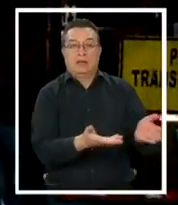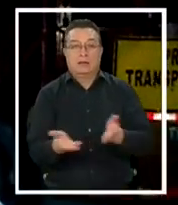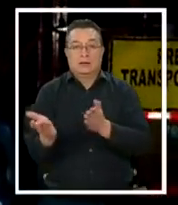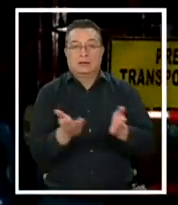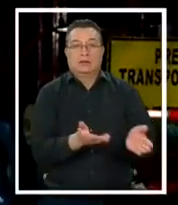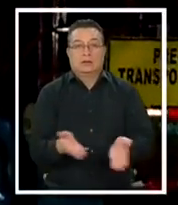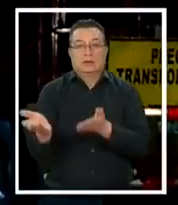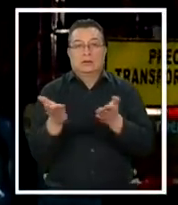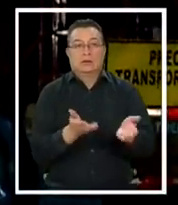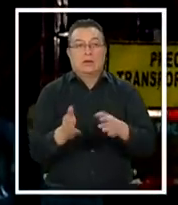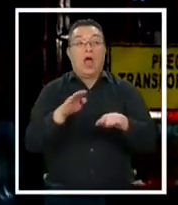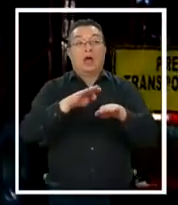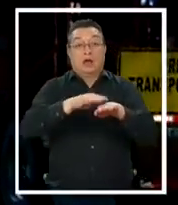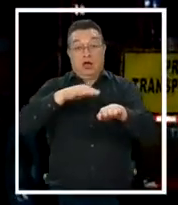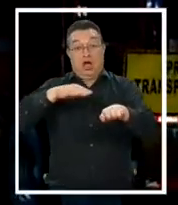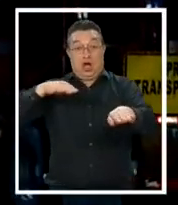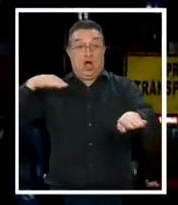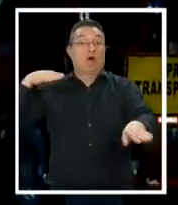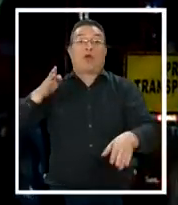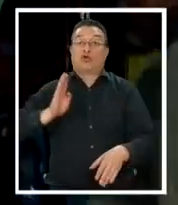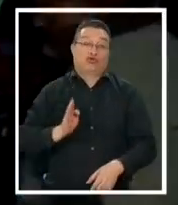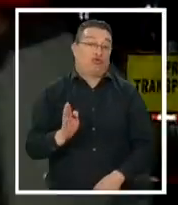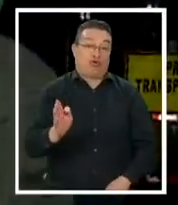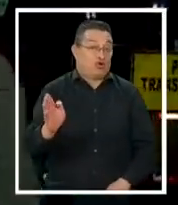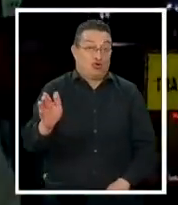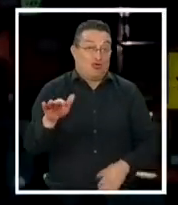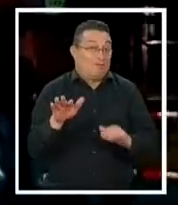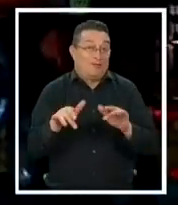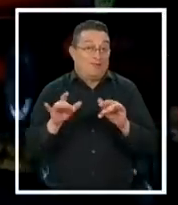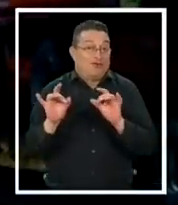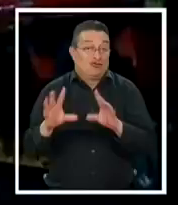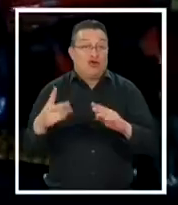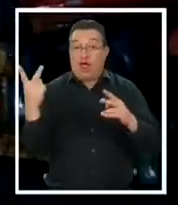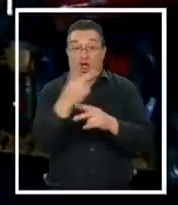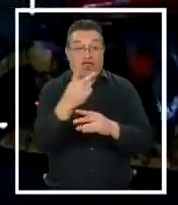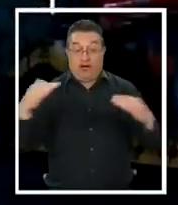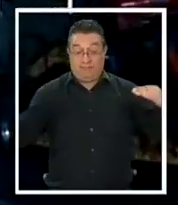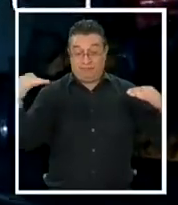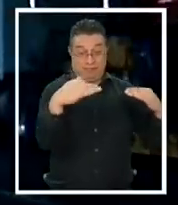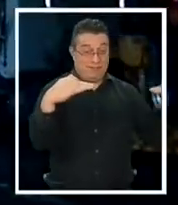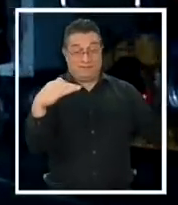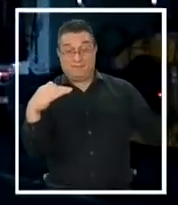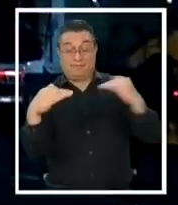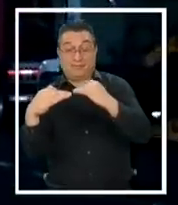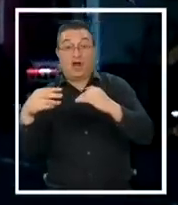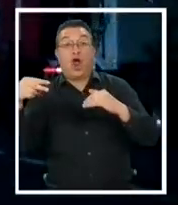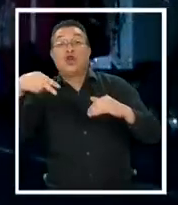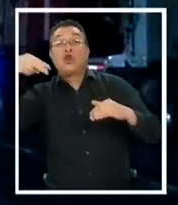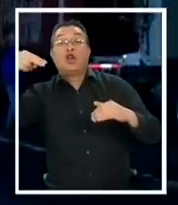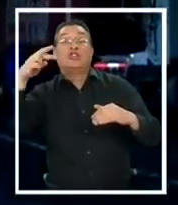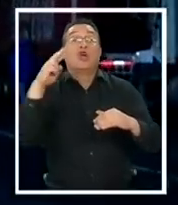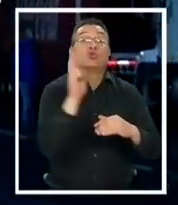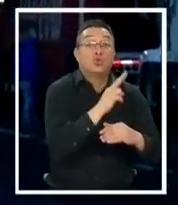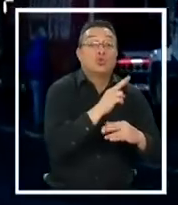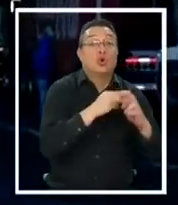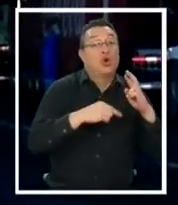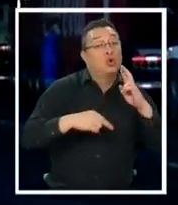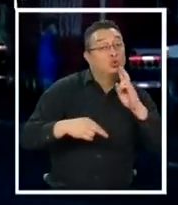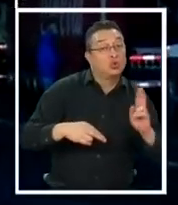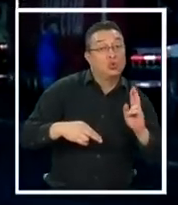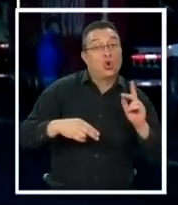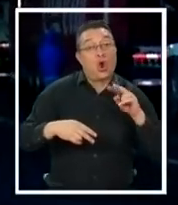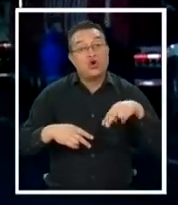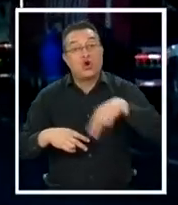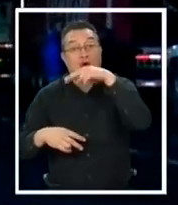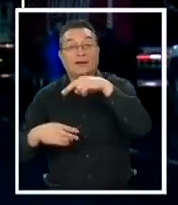con unos tacos que aún continúan kilométricos hacia ambos sentidos de el tránsito, pero sobre todo lo